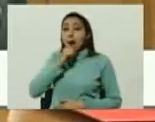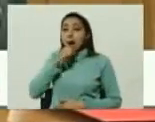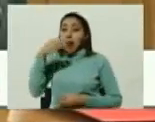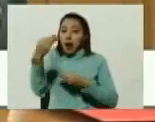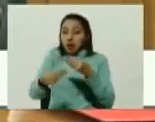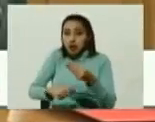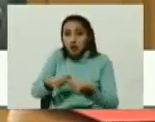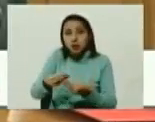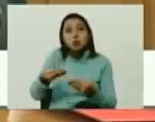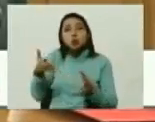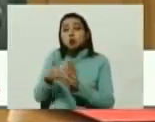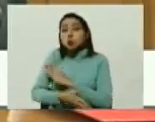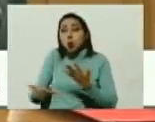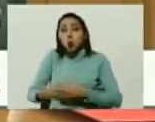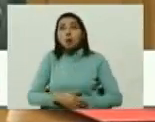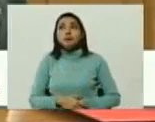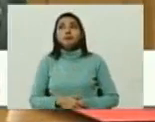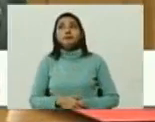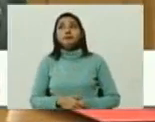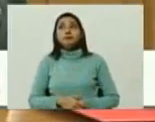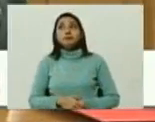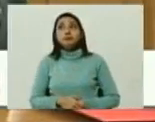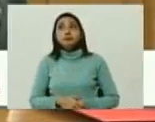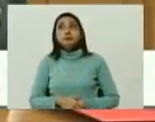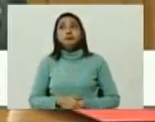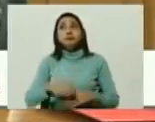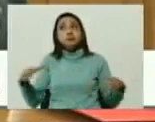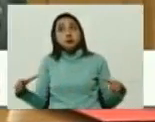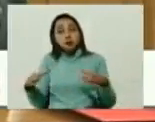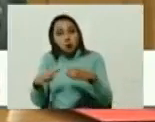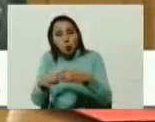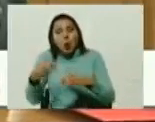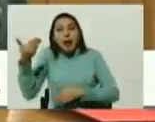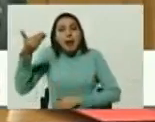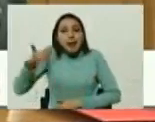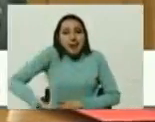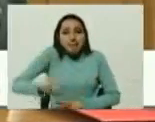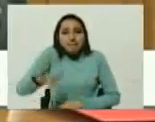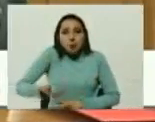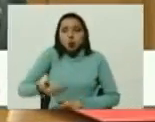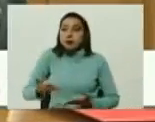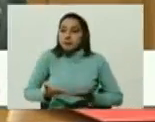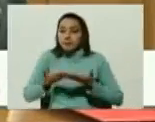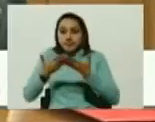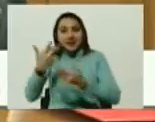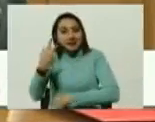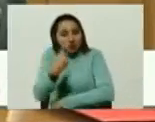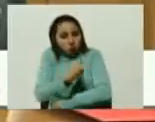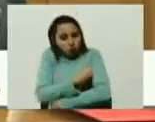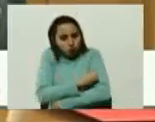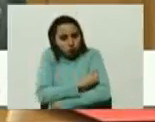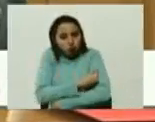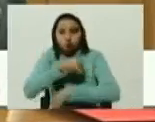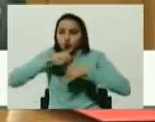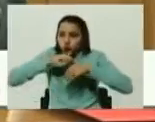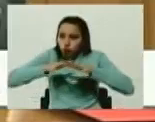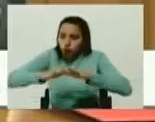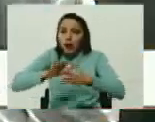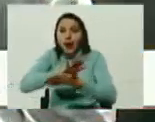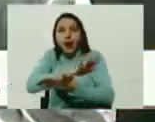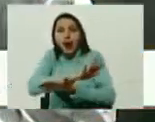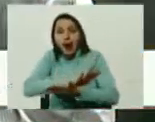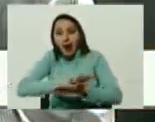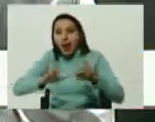constituido en el sector población priorizado para recibir la vacunación masiva gratuita